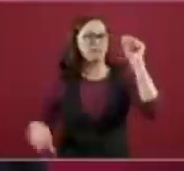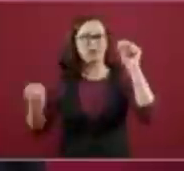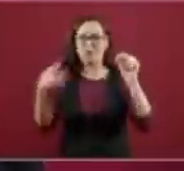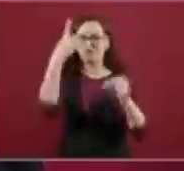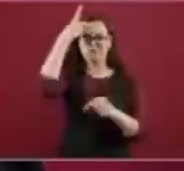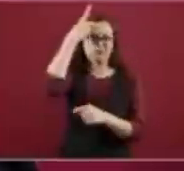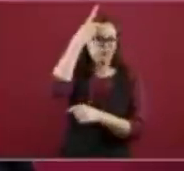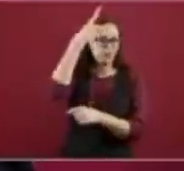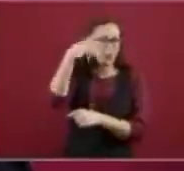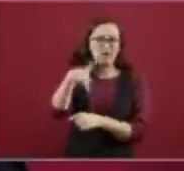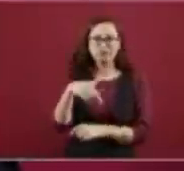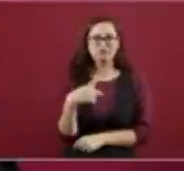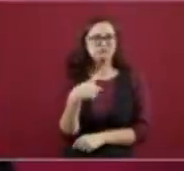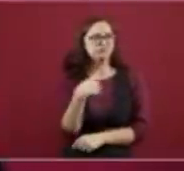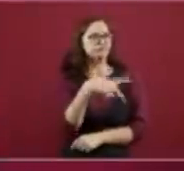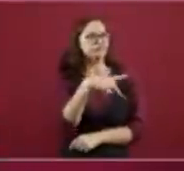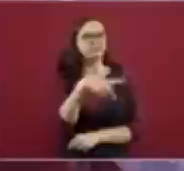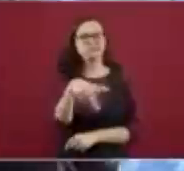el bosque